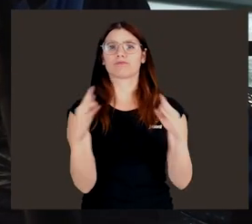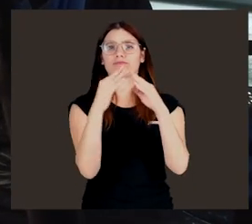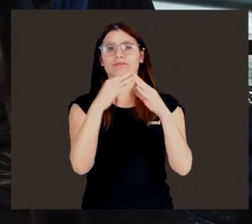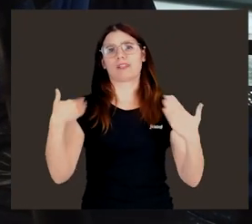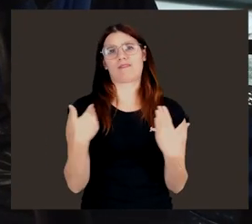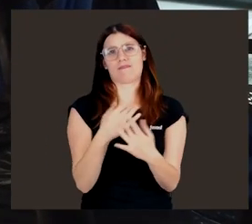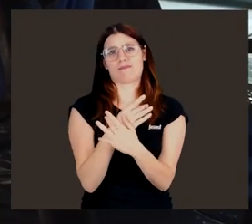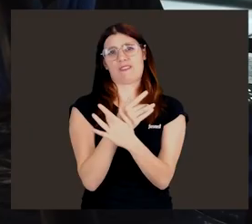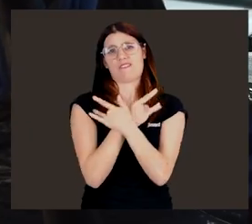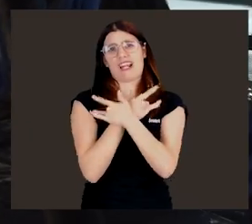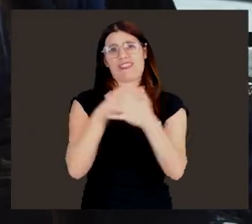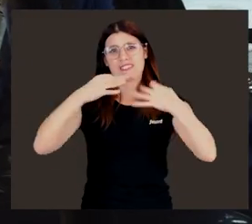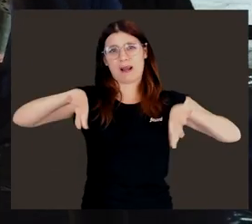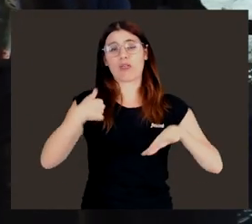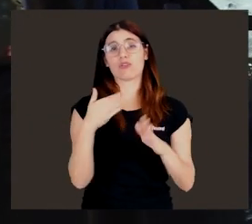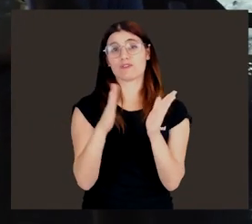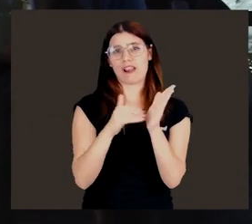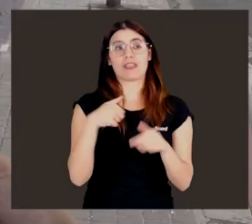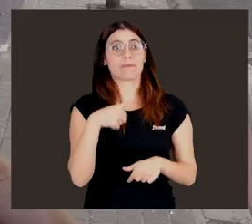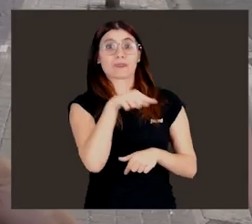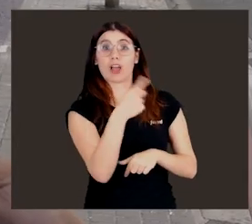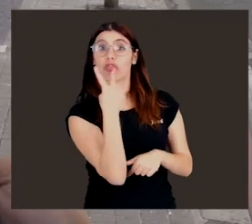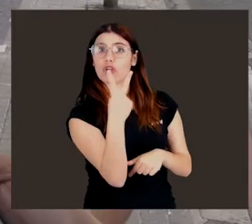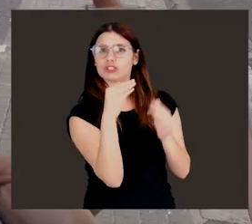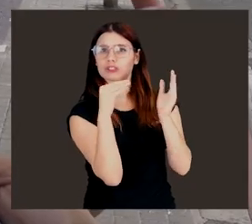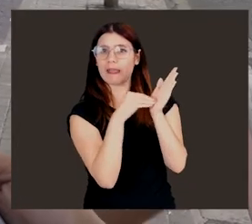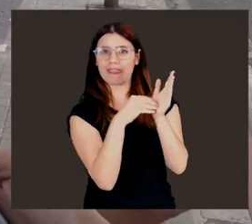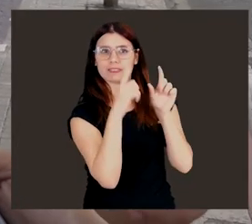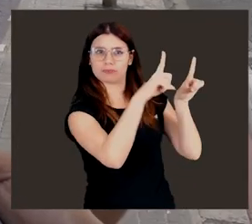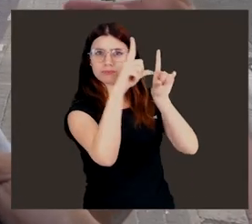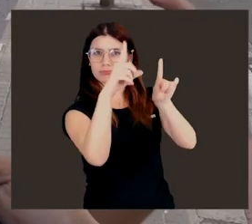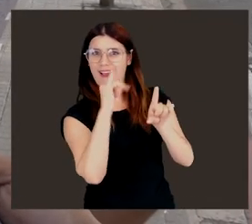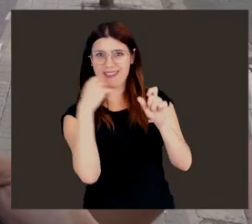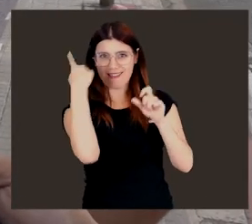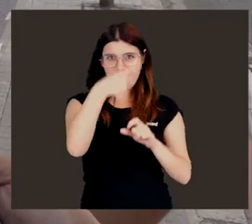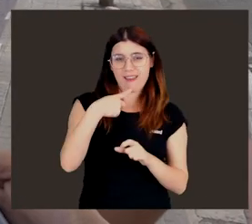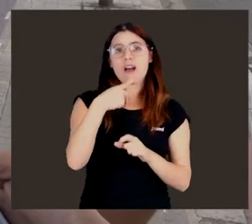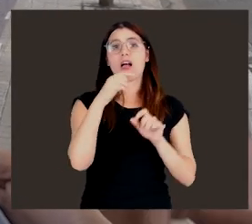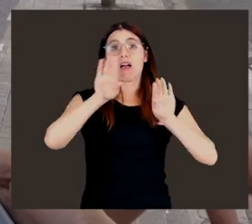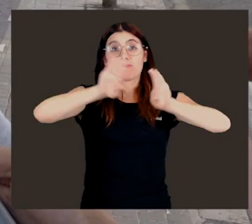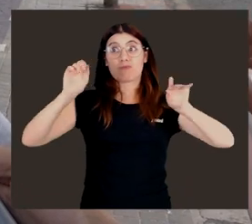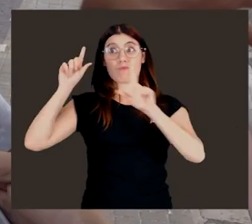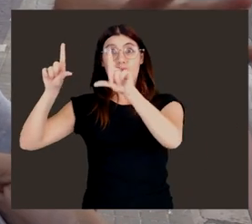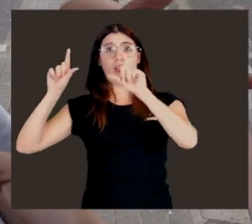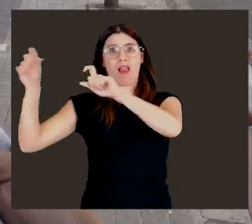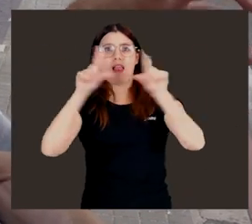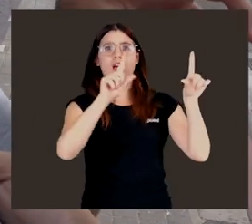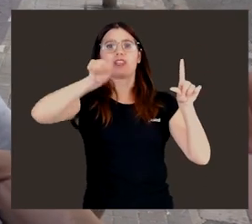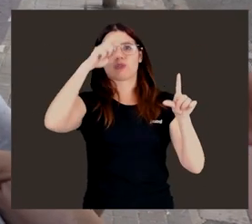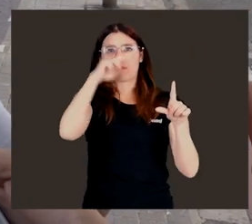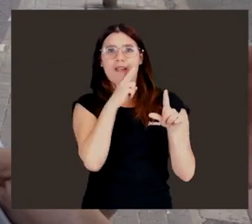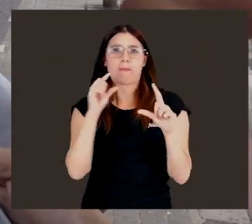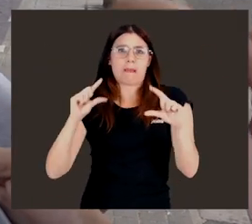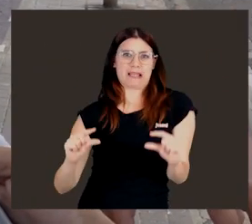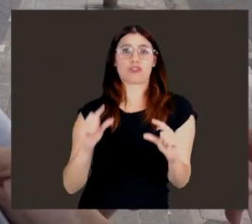Juanes o de la Basílica de la Virgen de los Desamparados de València. Ella está retratada dos veces a los extremos del mural y a su lado están